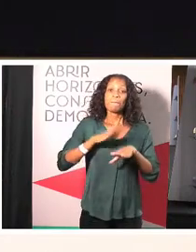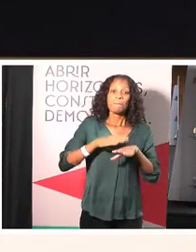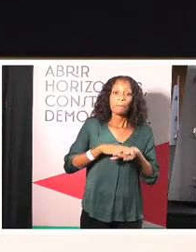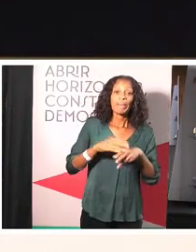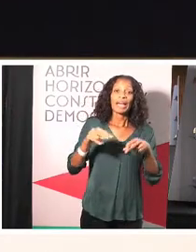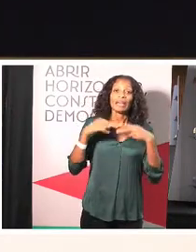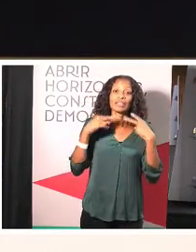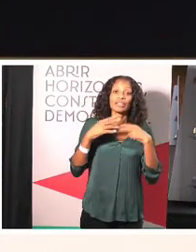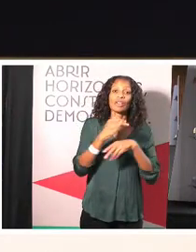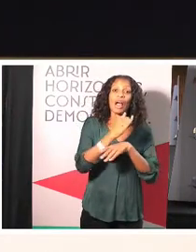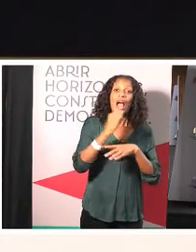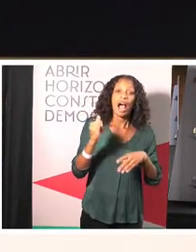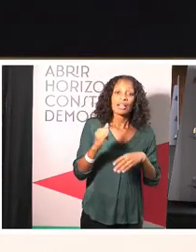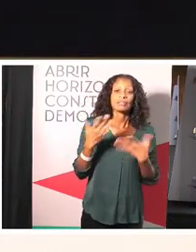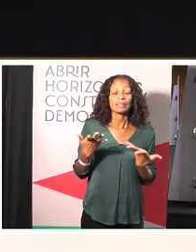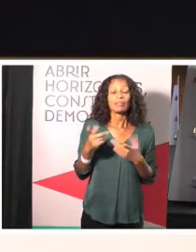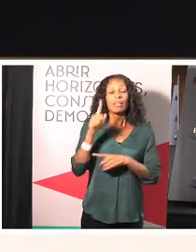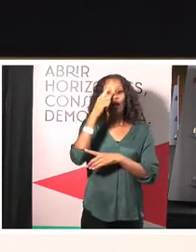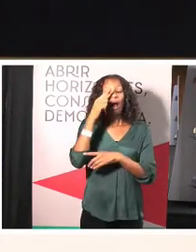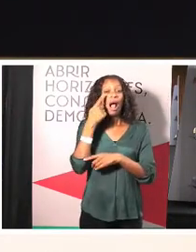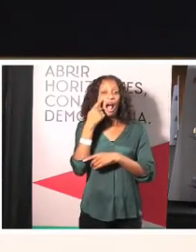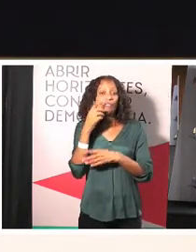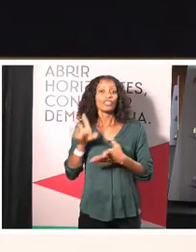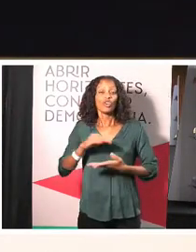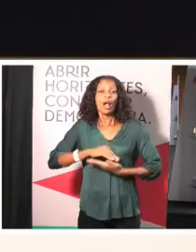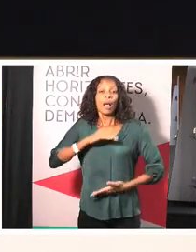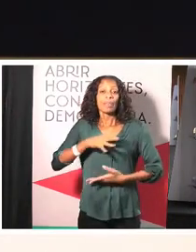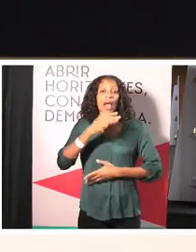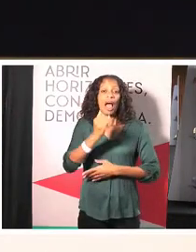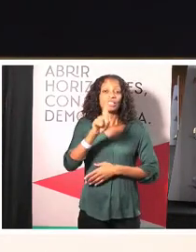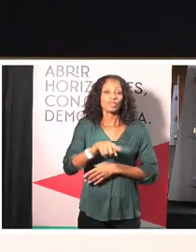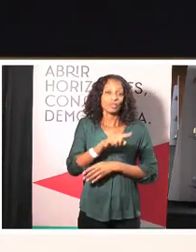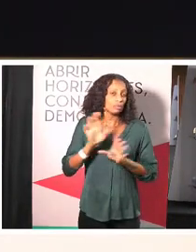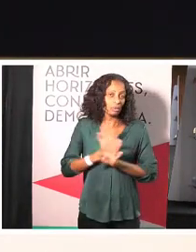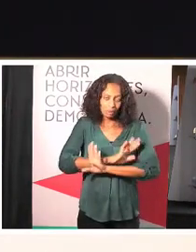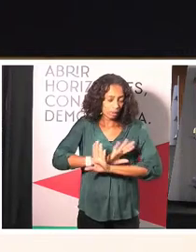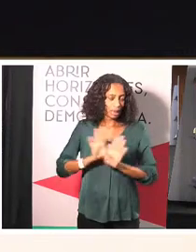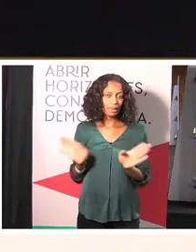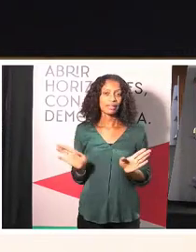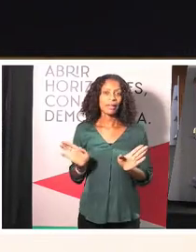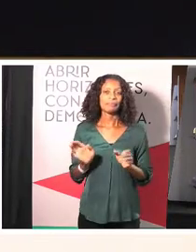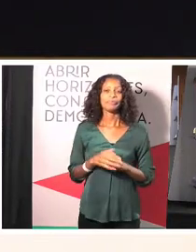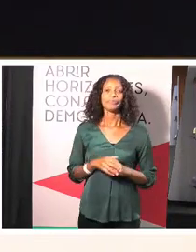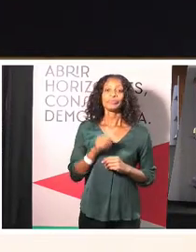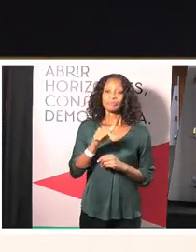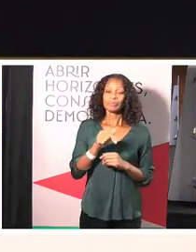esa automatización, ¿no?, de nuestro destino. Esto es lo que significa, por ejemplo, en el caso